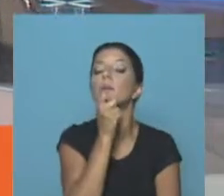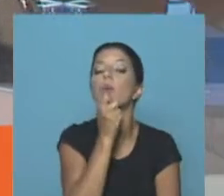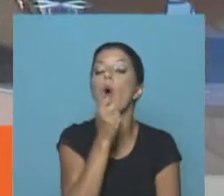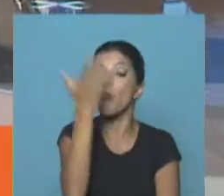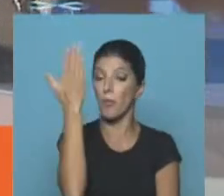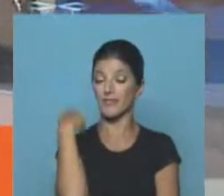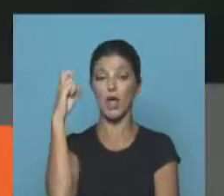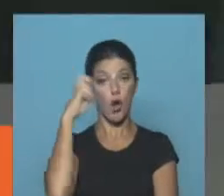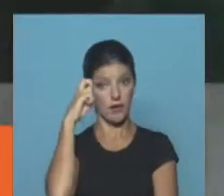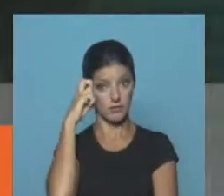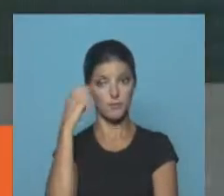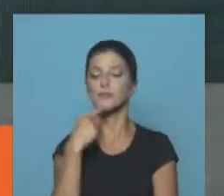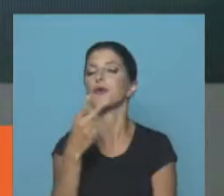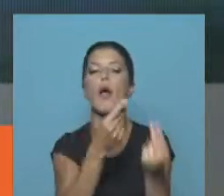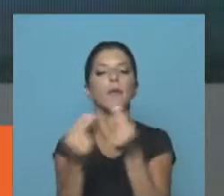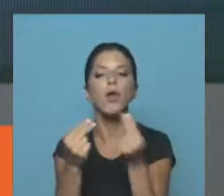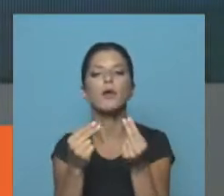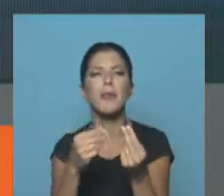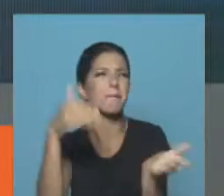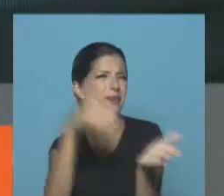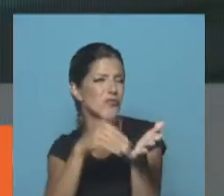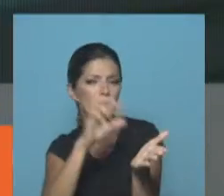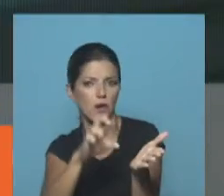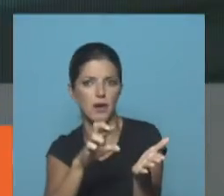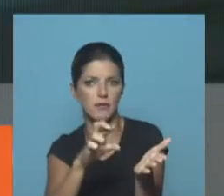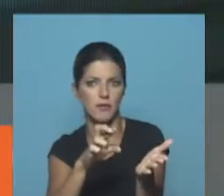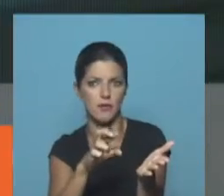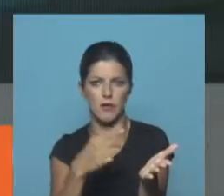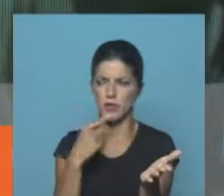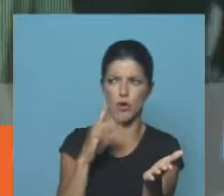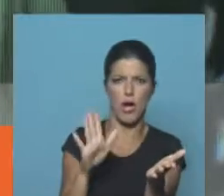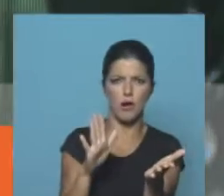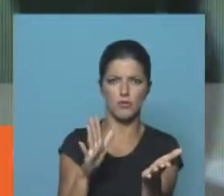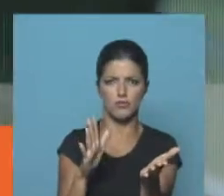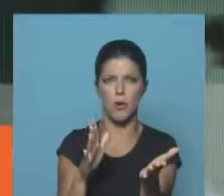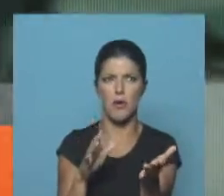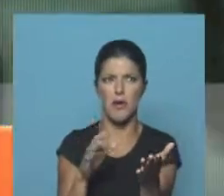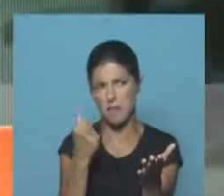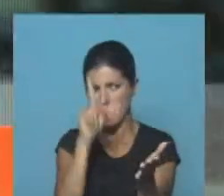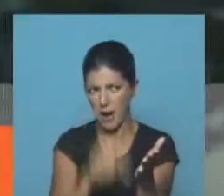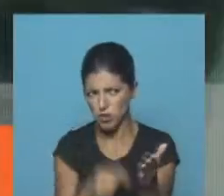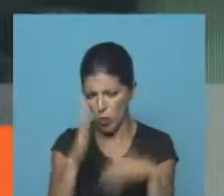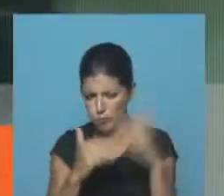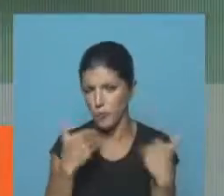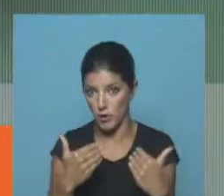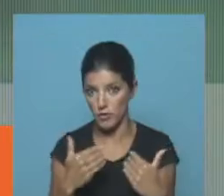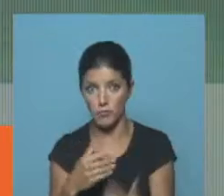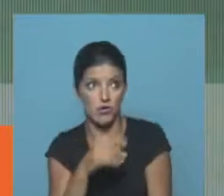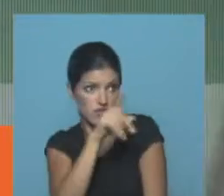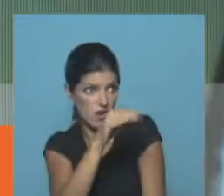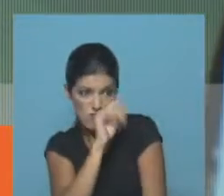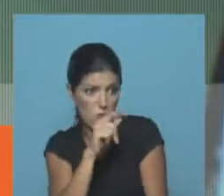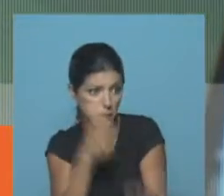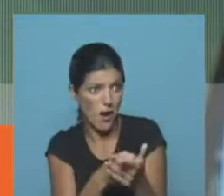haya estimado el costo del muro en tantos miles de millones de dólares y él dijo, yo lo puedo conseguir más barato. Bueno, si no lo va a pagar a él, ¿qué le